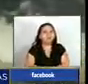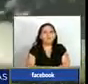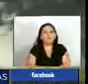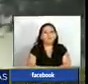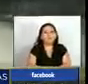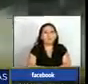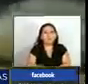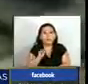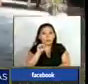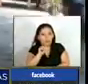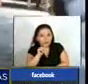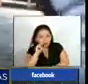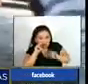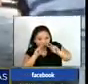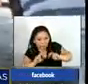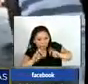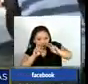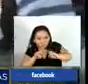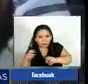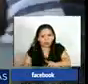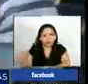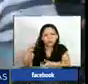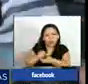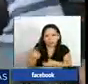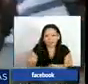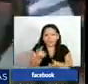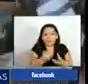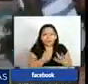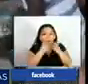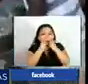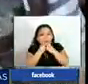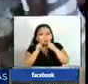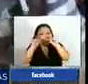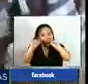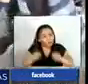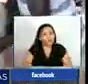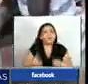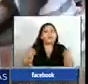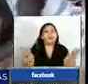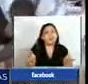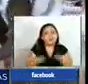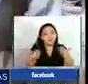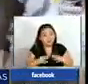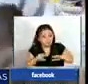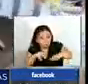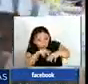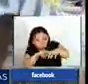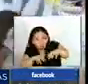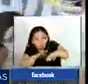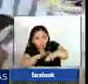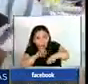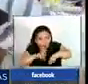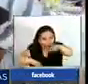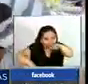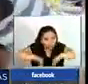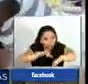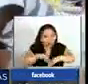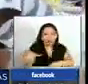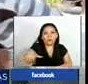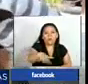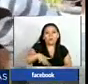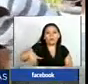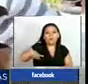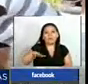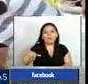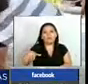Esta se juntó con funcionarios locales de conservación para llevar a cabo la primera etiquetación de su tipo en las Islas Arnabon,